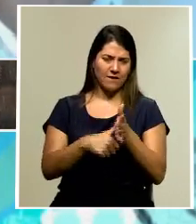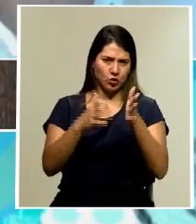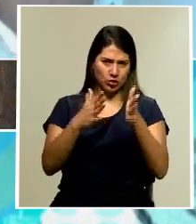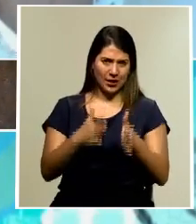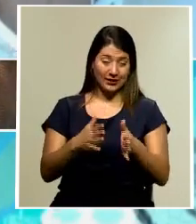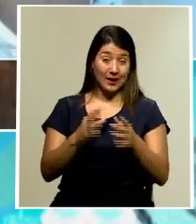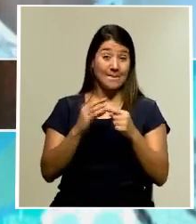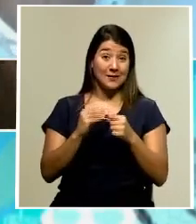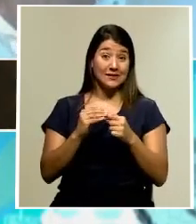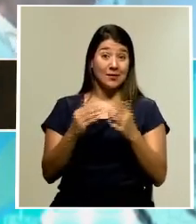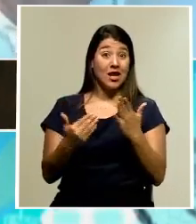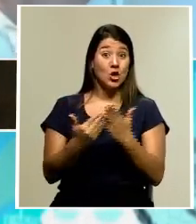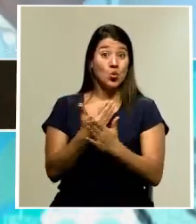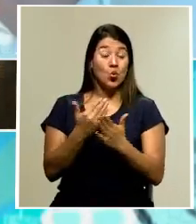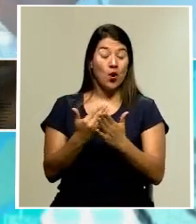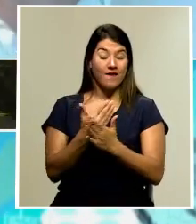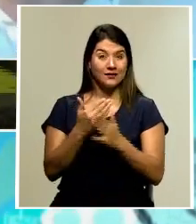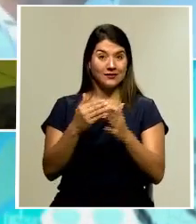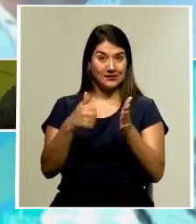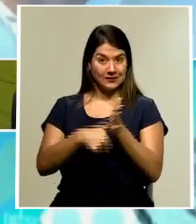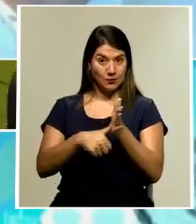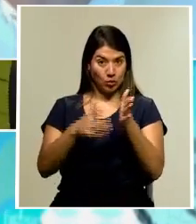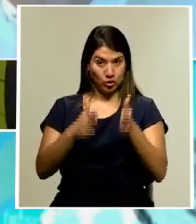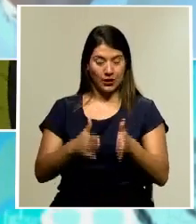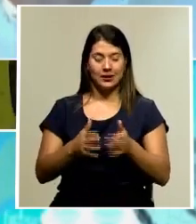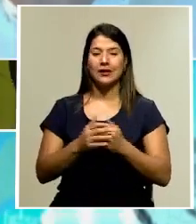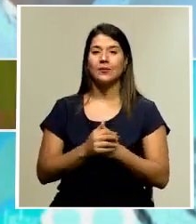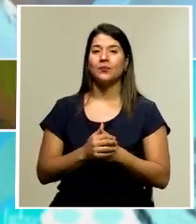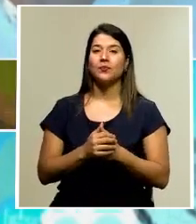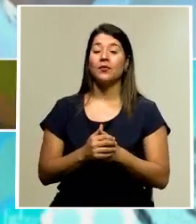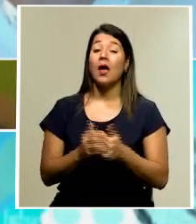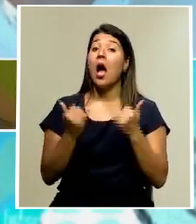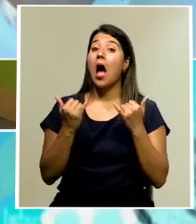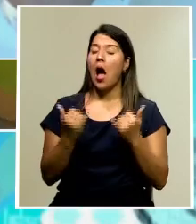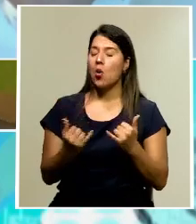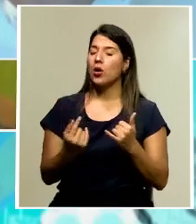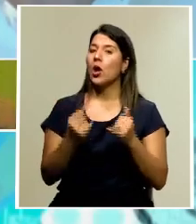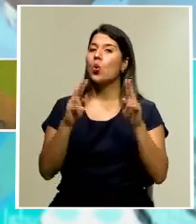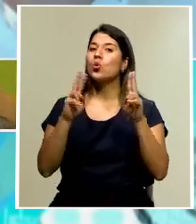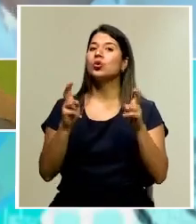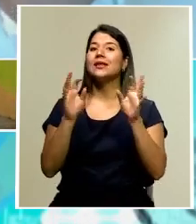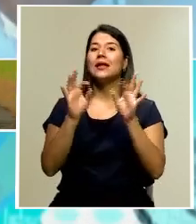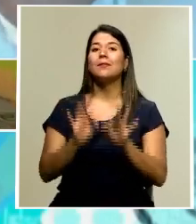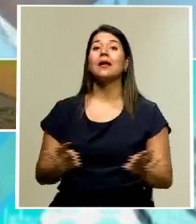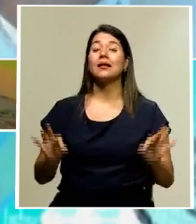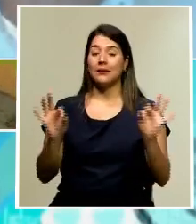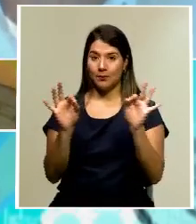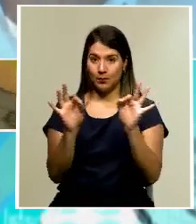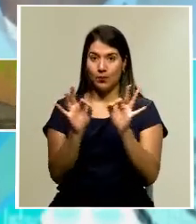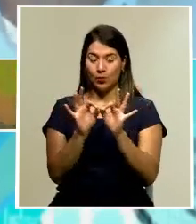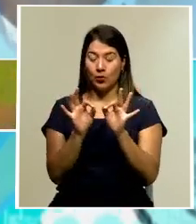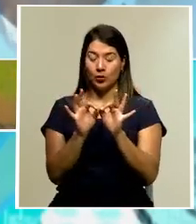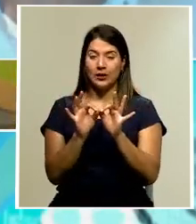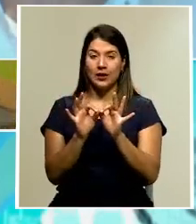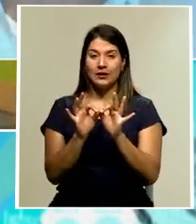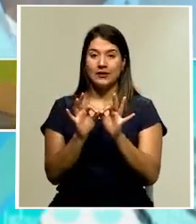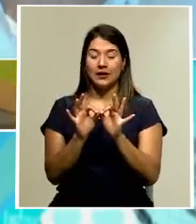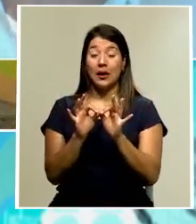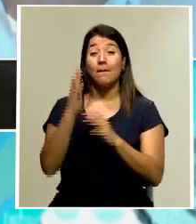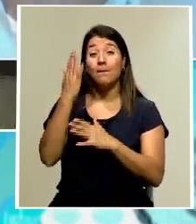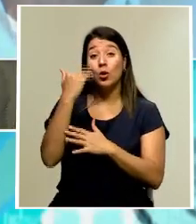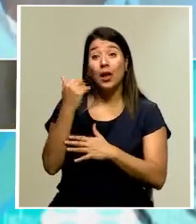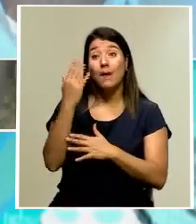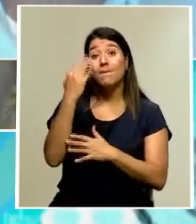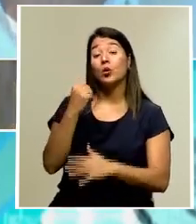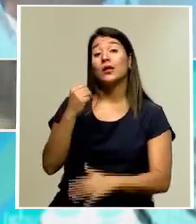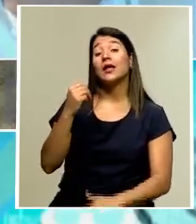los nuevos votantes. Aquí hay un tema que es relevante con esto que señalas, porque don